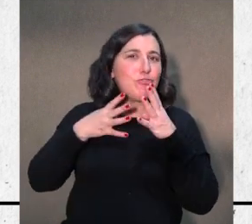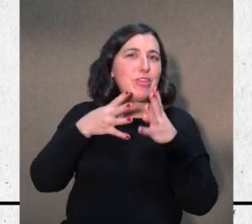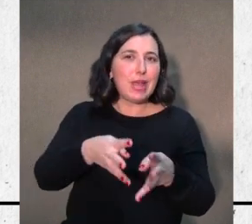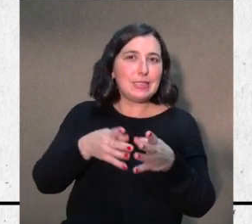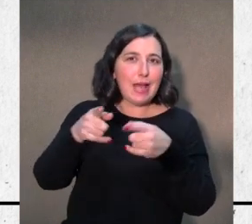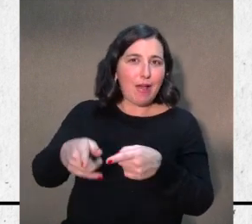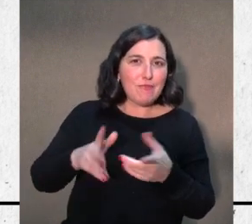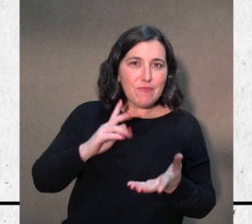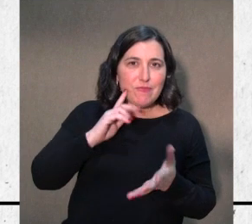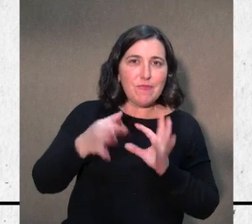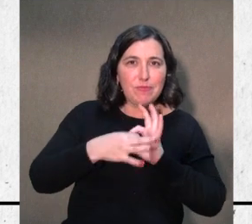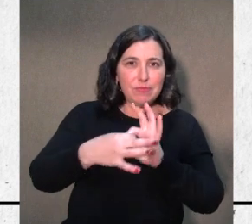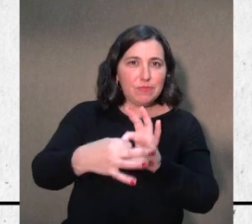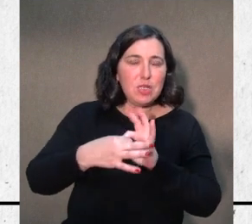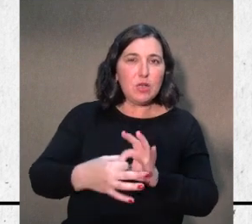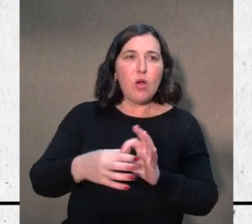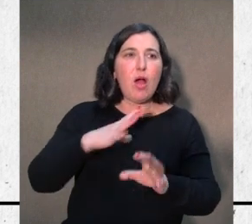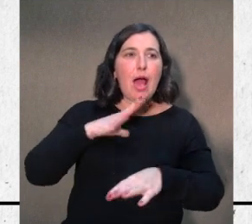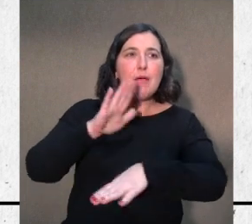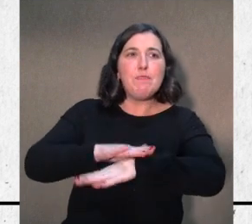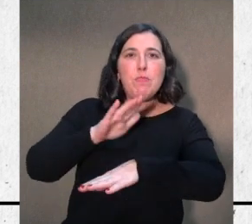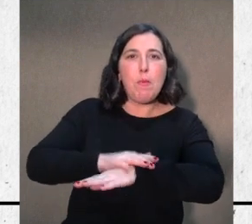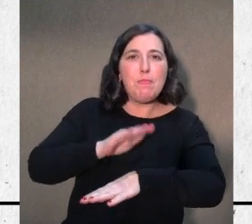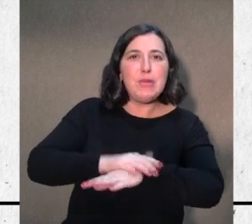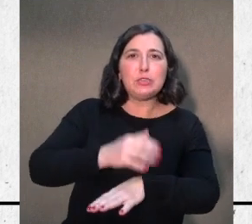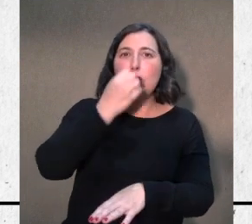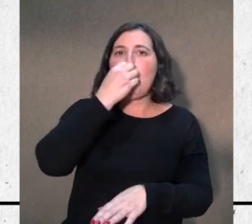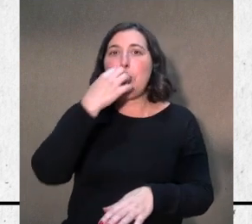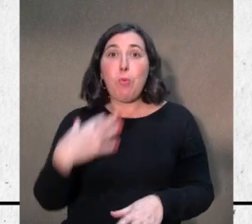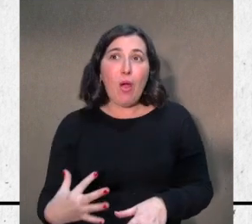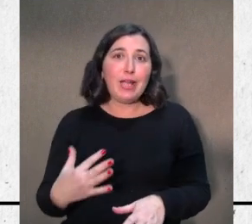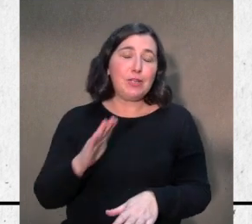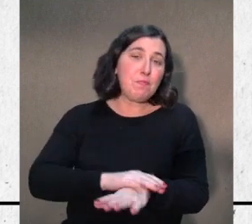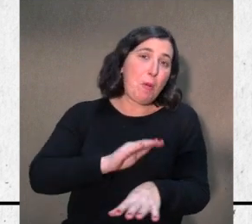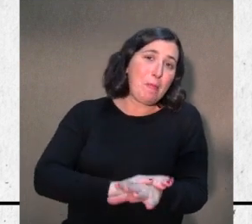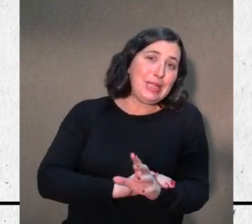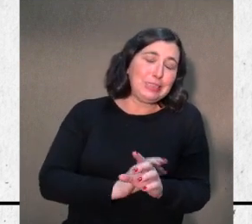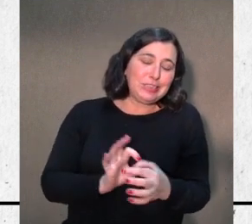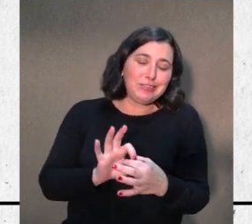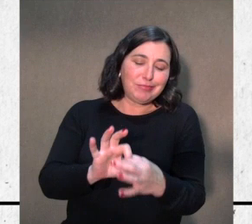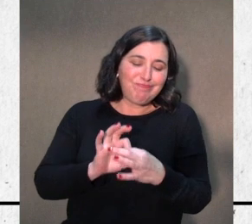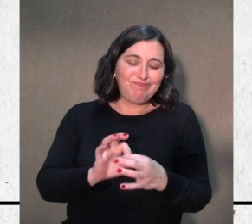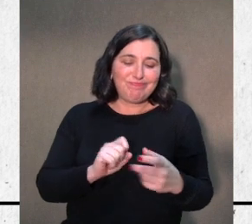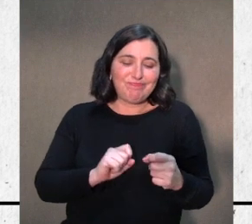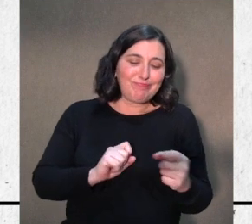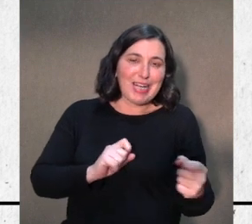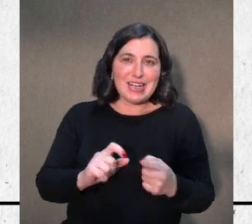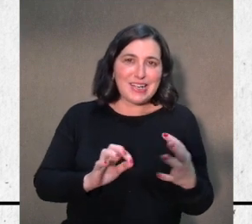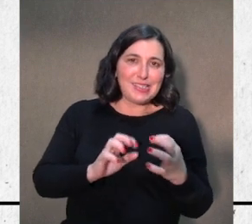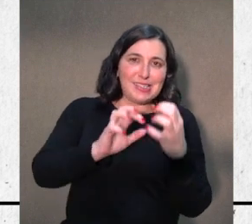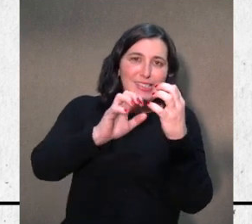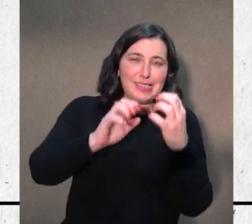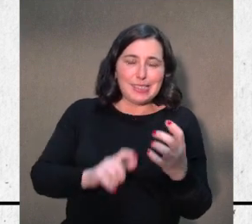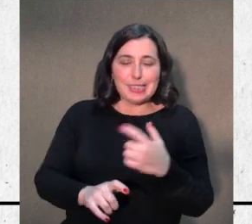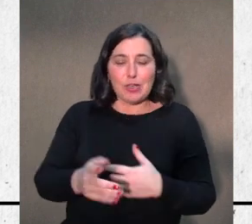si tienes momentos también malos con el instrumento, que a veces se quiere, ¿no? Esos encontronazos de por qué a mí, bueno, no me sale, o no lo